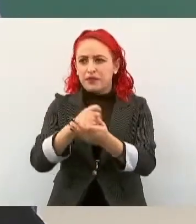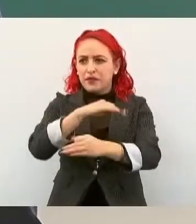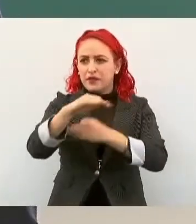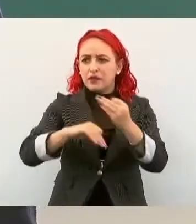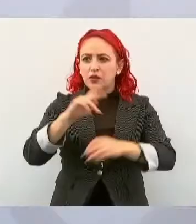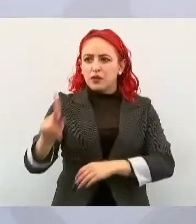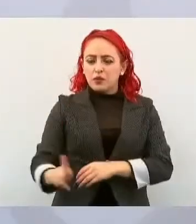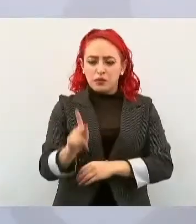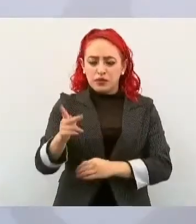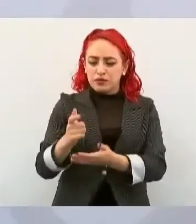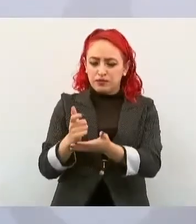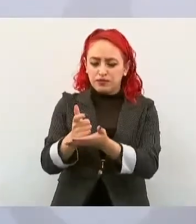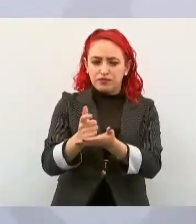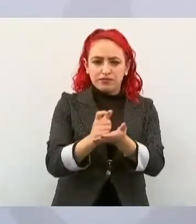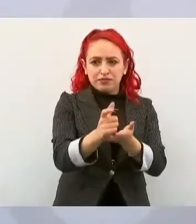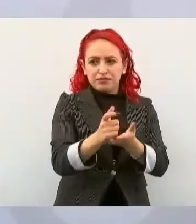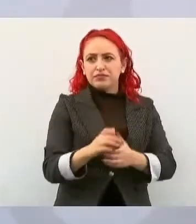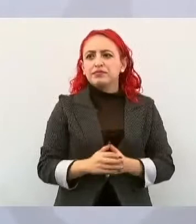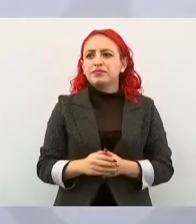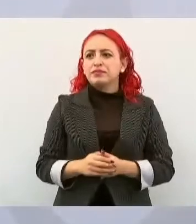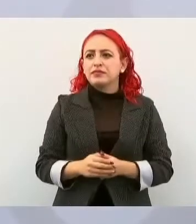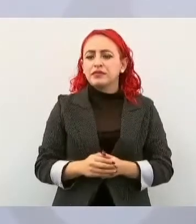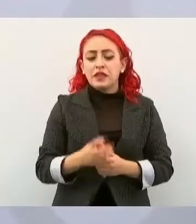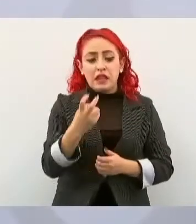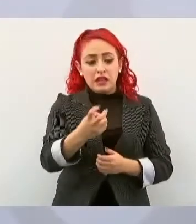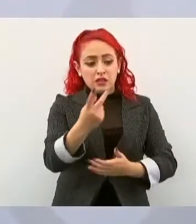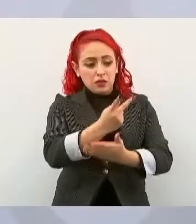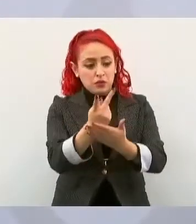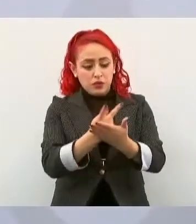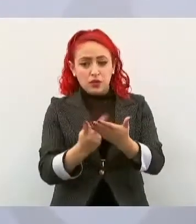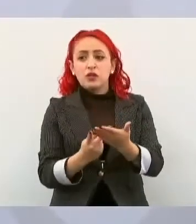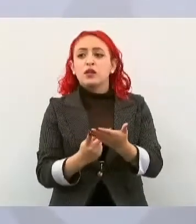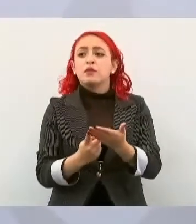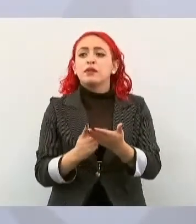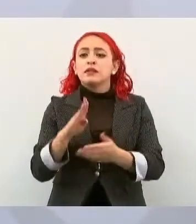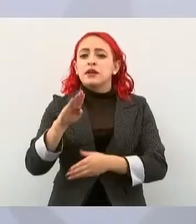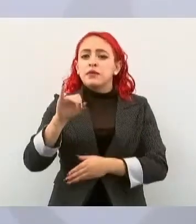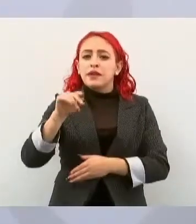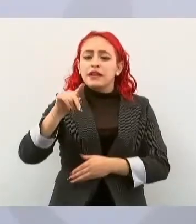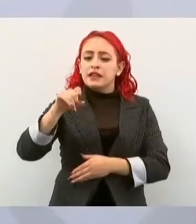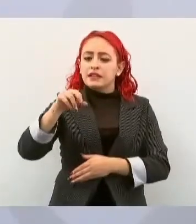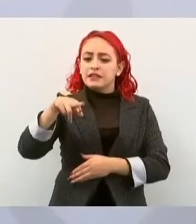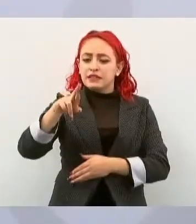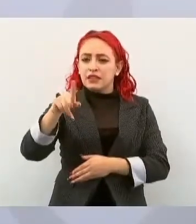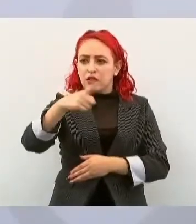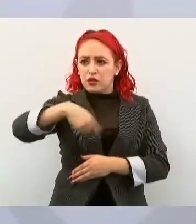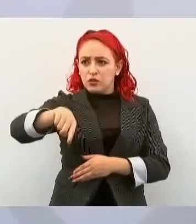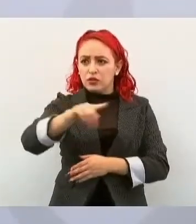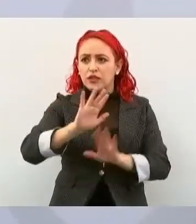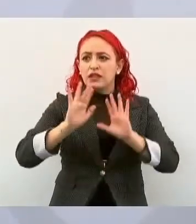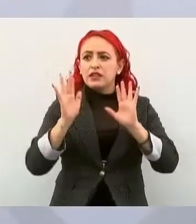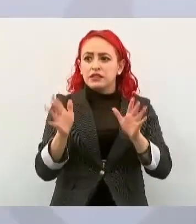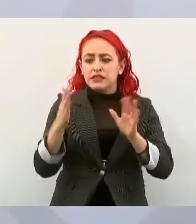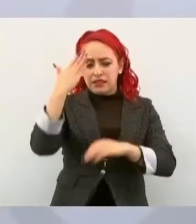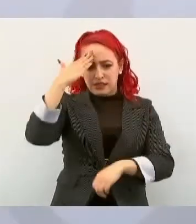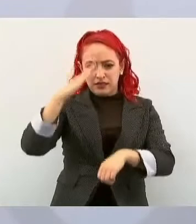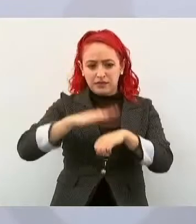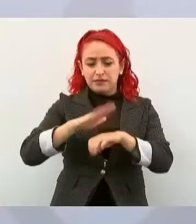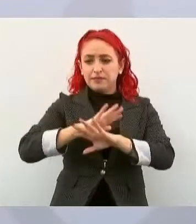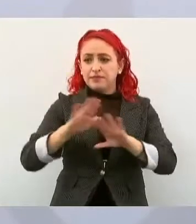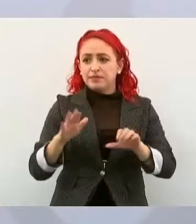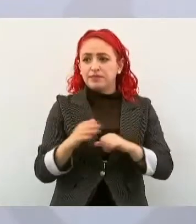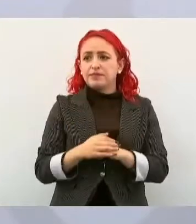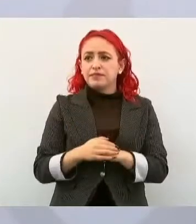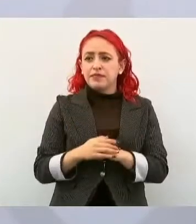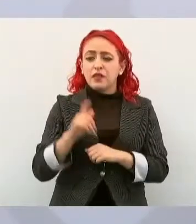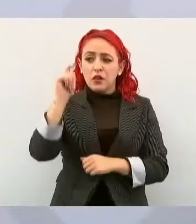el pueblo. Son los programas de bienestar, lo que ustedes ya saben,